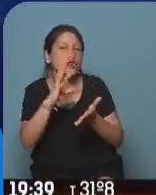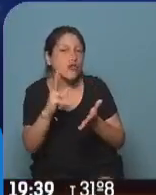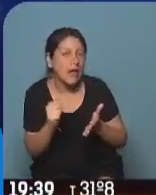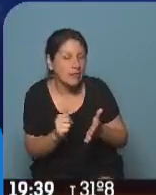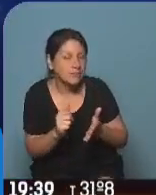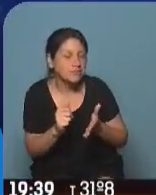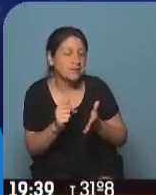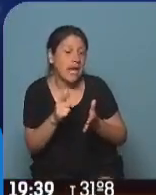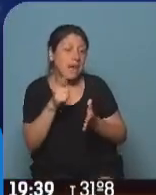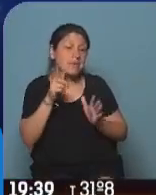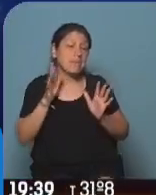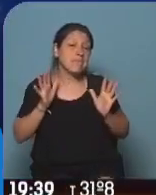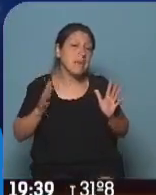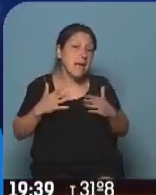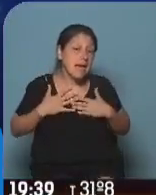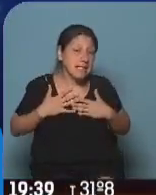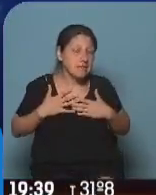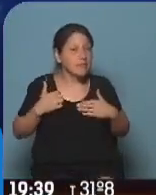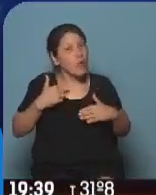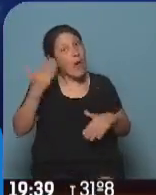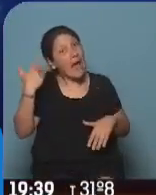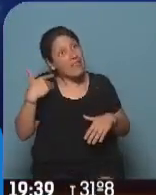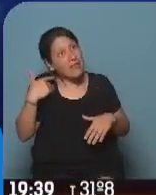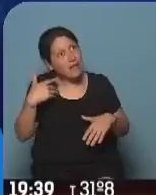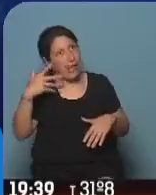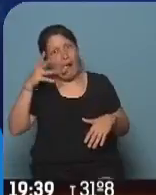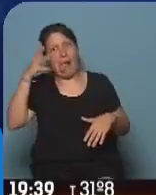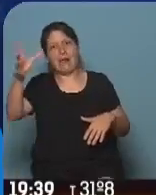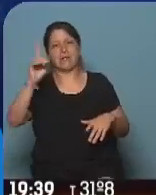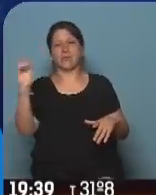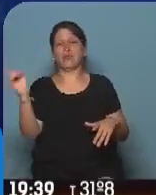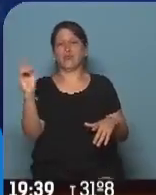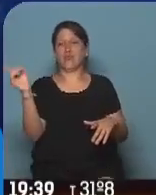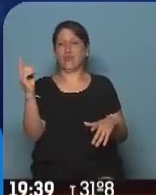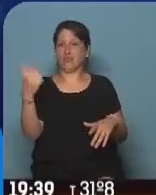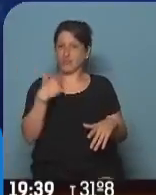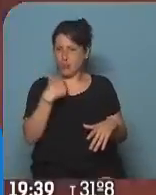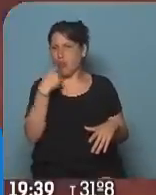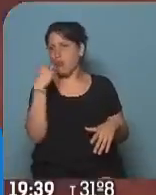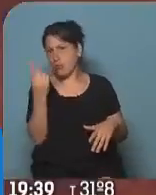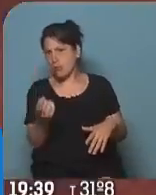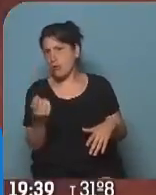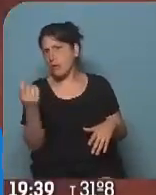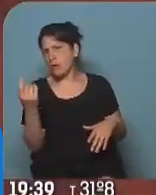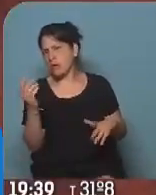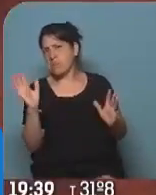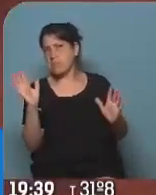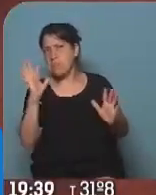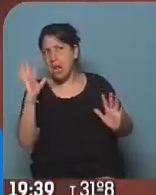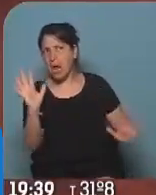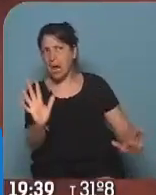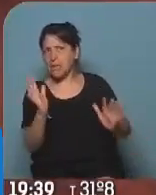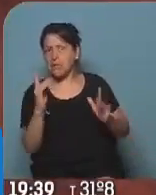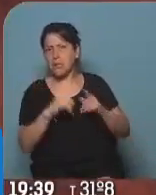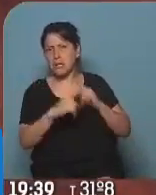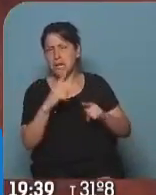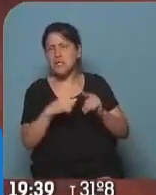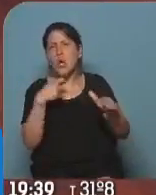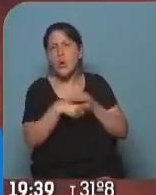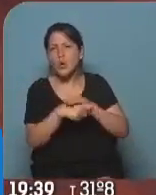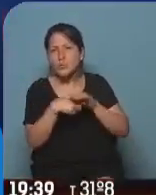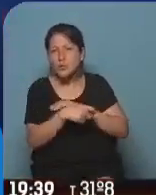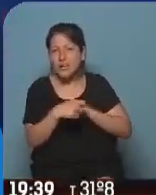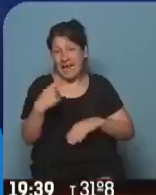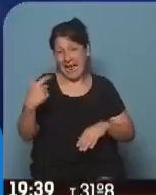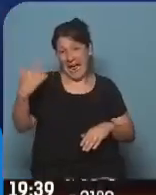que yo no exageraba, sino que al contrario, fui muy moderado con esa corrupción. Esa corrupción tenía un